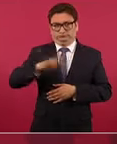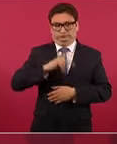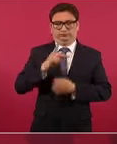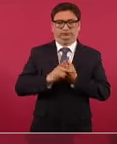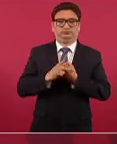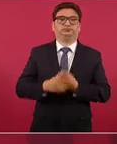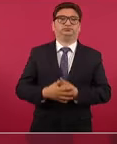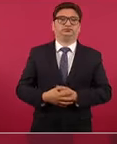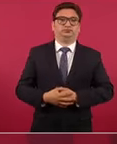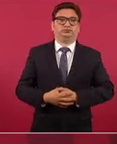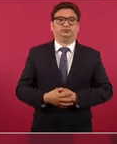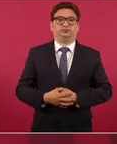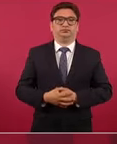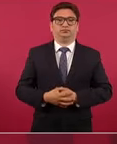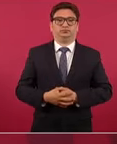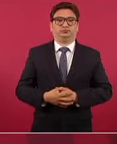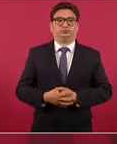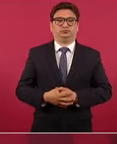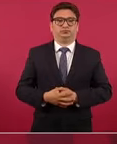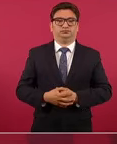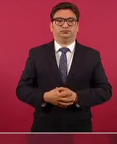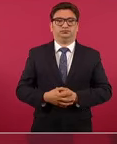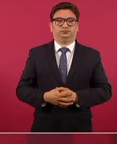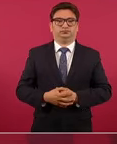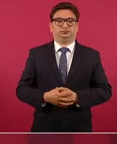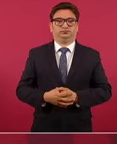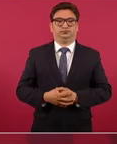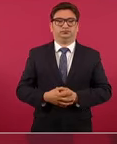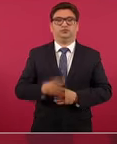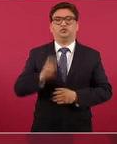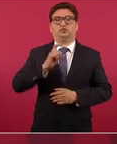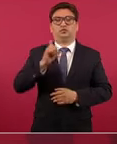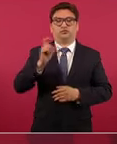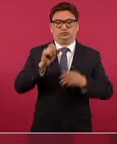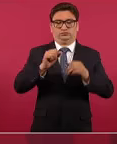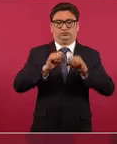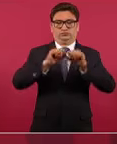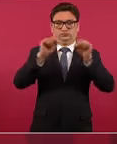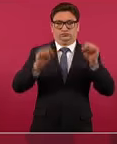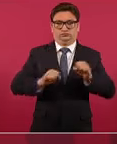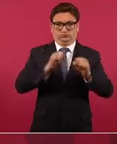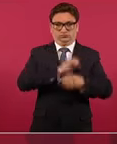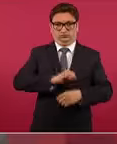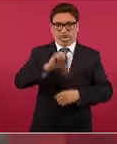decisión de descentralizar el sistema de salud